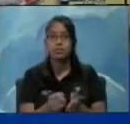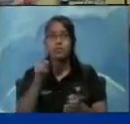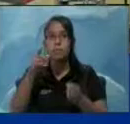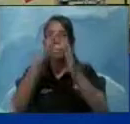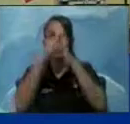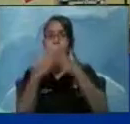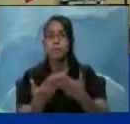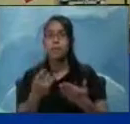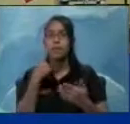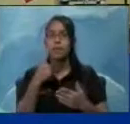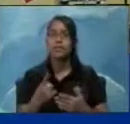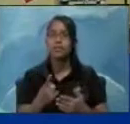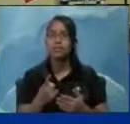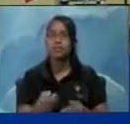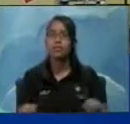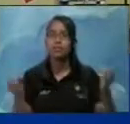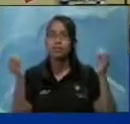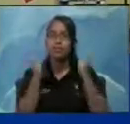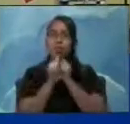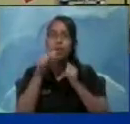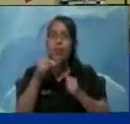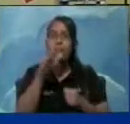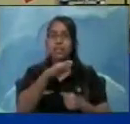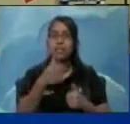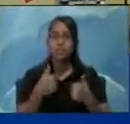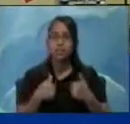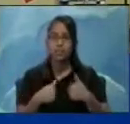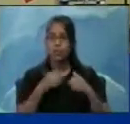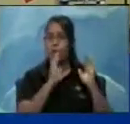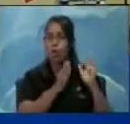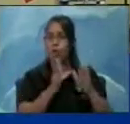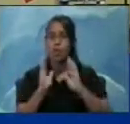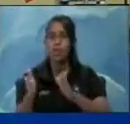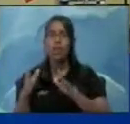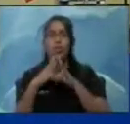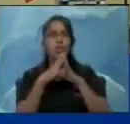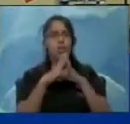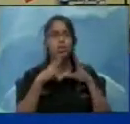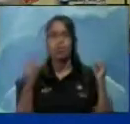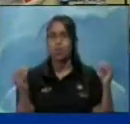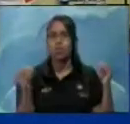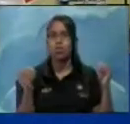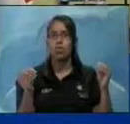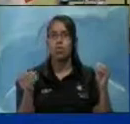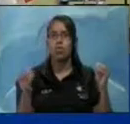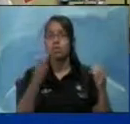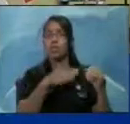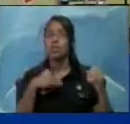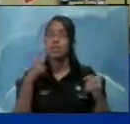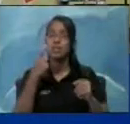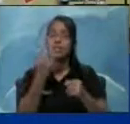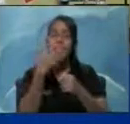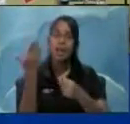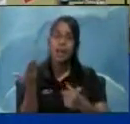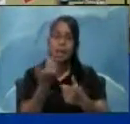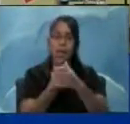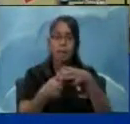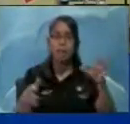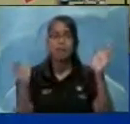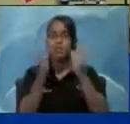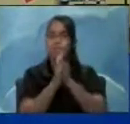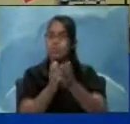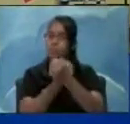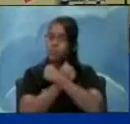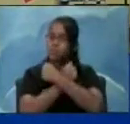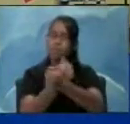dice con él estaba yo ordenándolos todo o sea que el espíritu santo mis amados